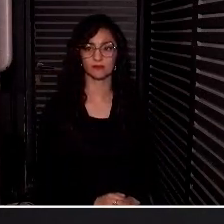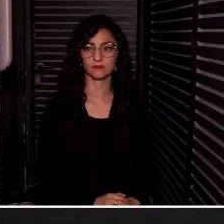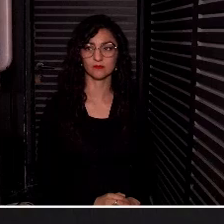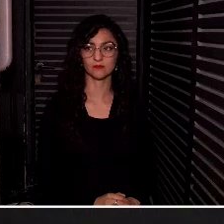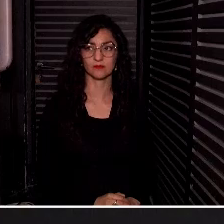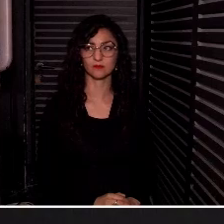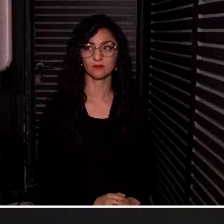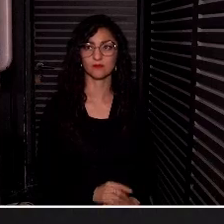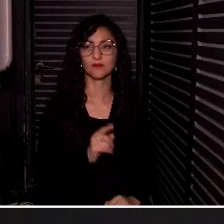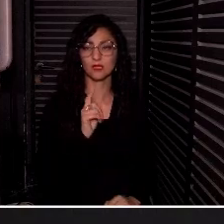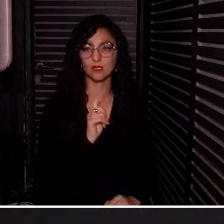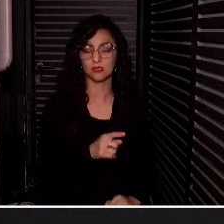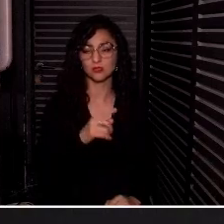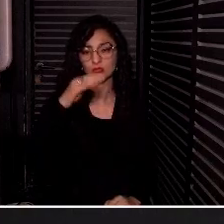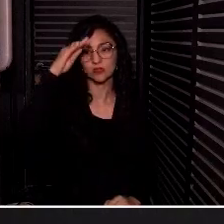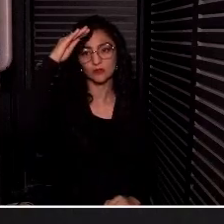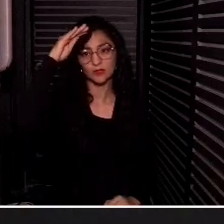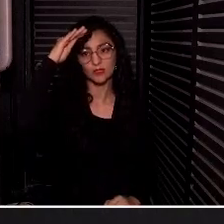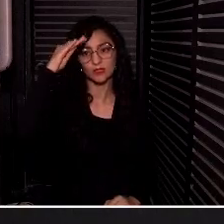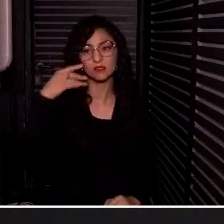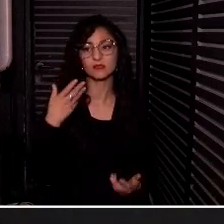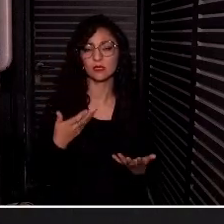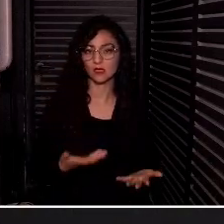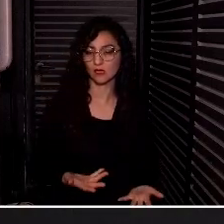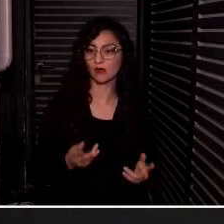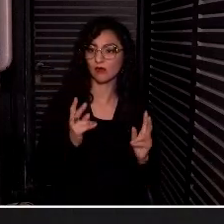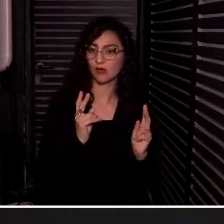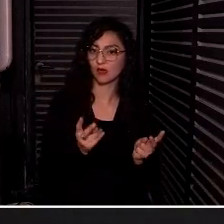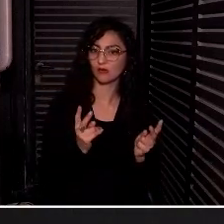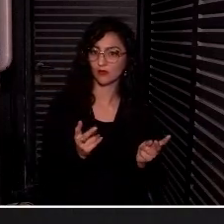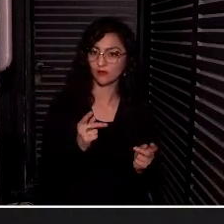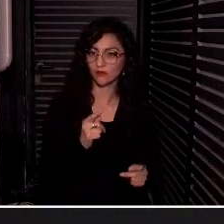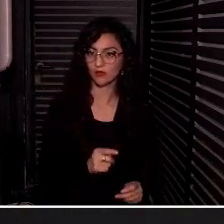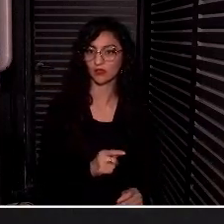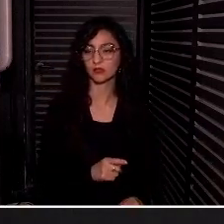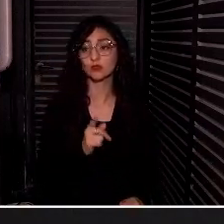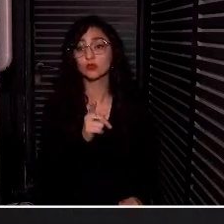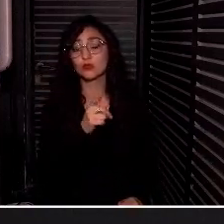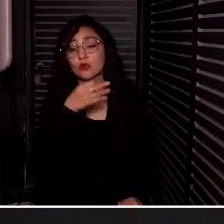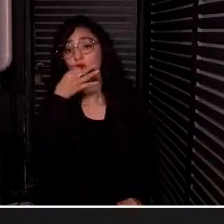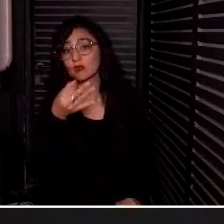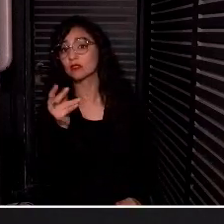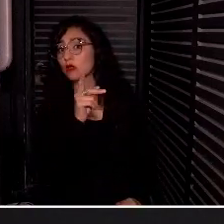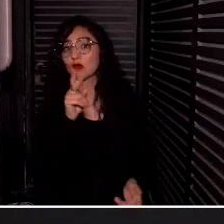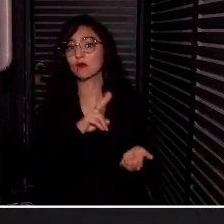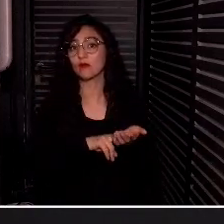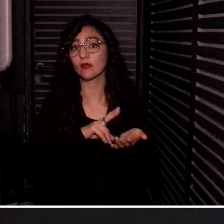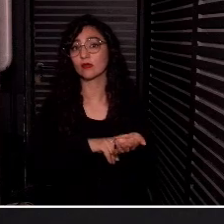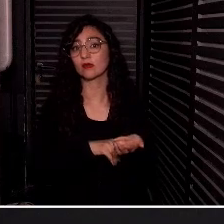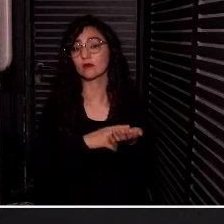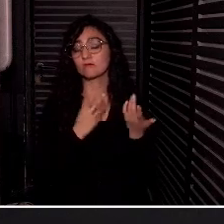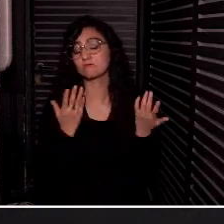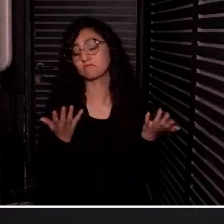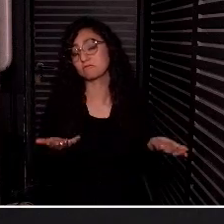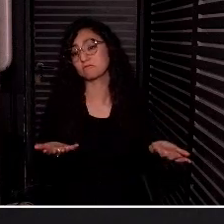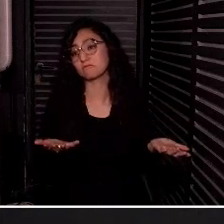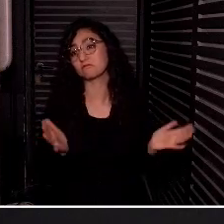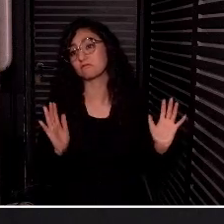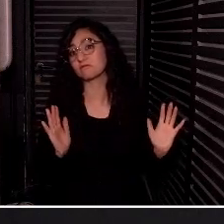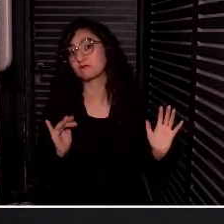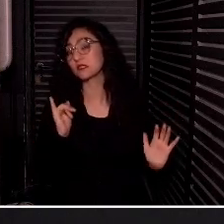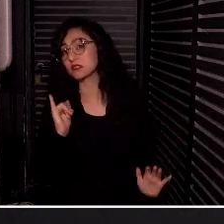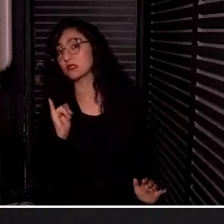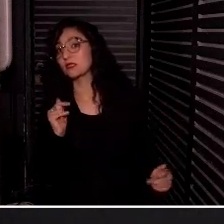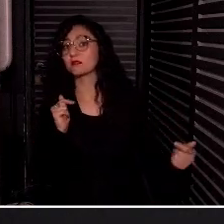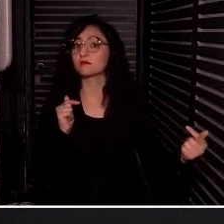es por el otro lado la experiencia que a mí me toca Vivir la que estoy diciendo ahora si Si tú dices que no es cierto Bueno yo te digo que sí Bueno